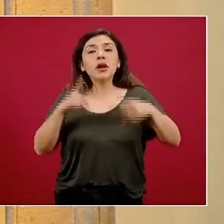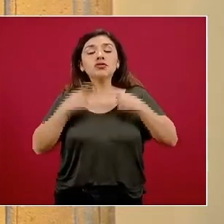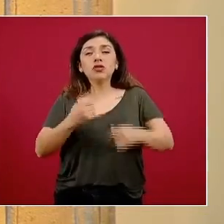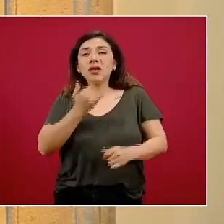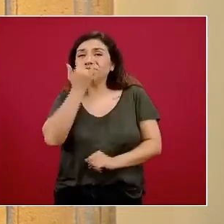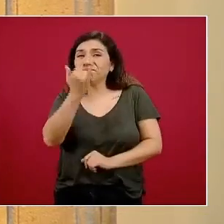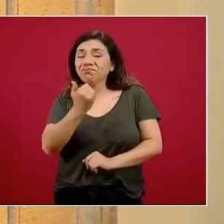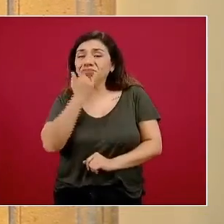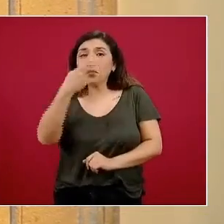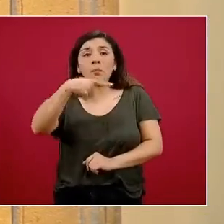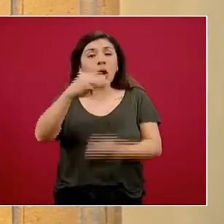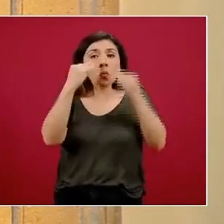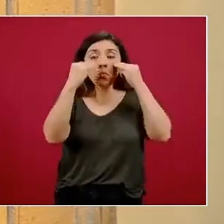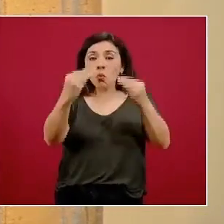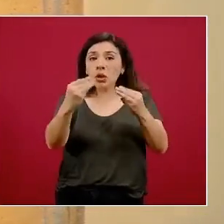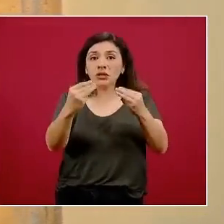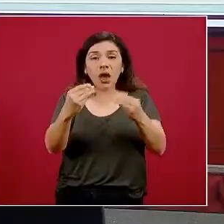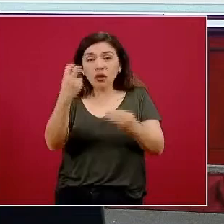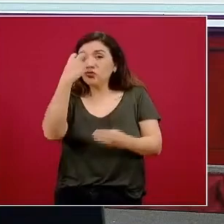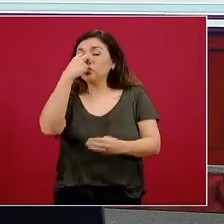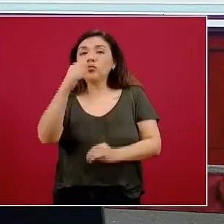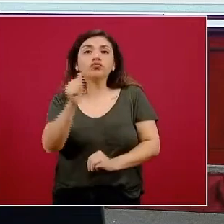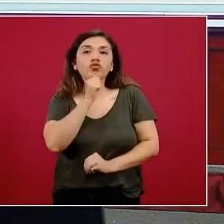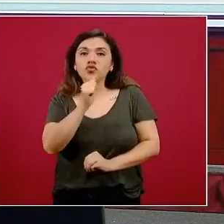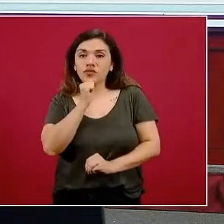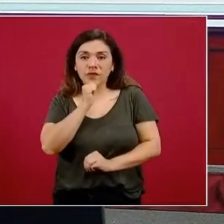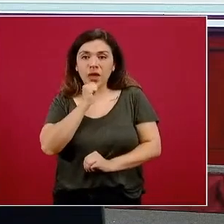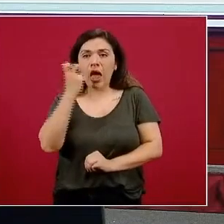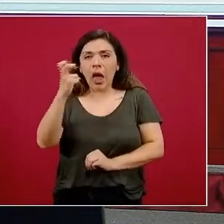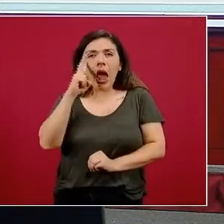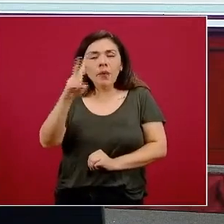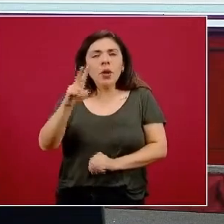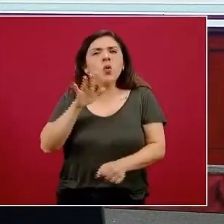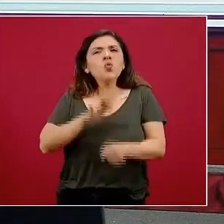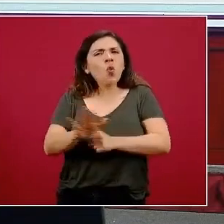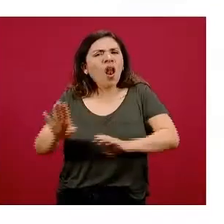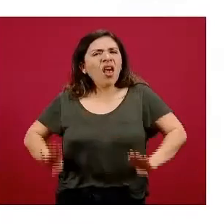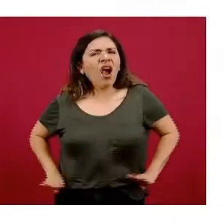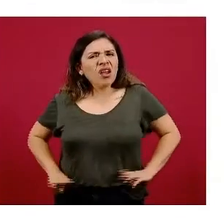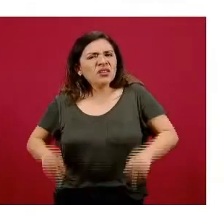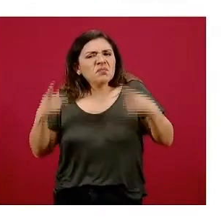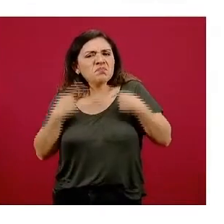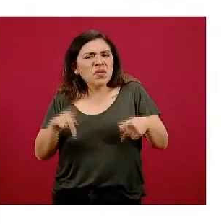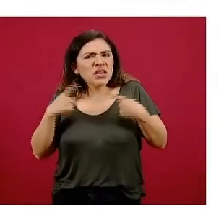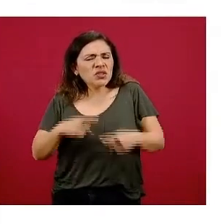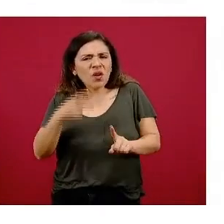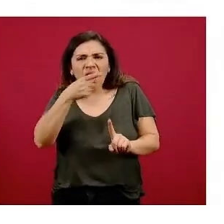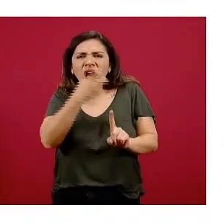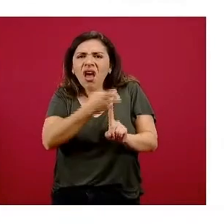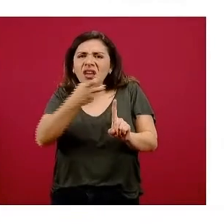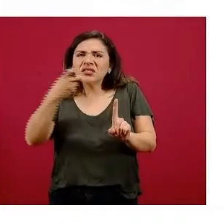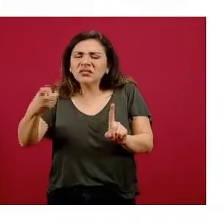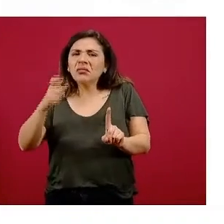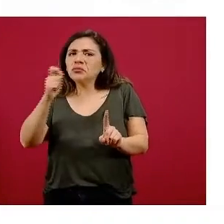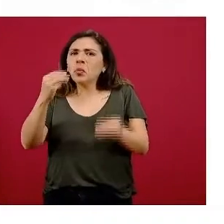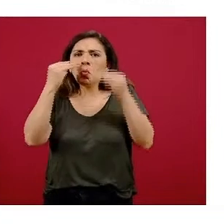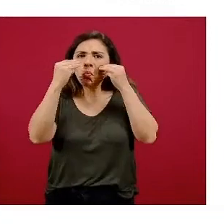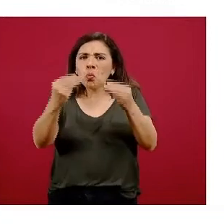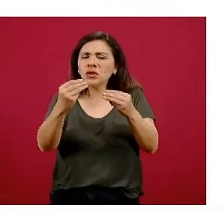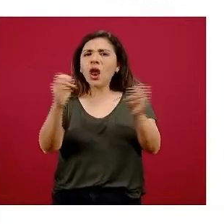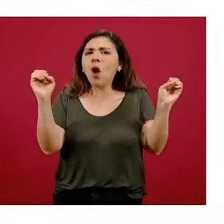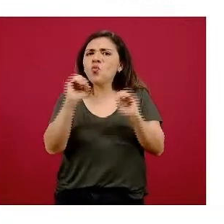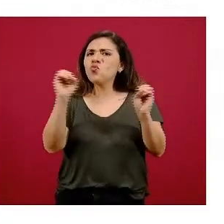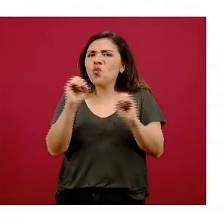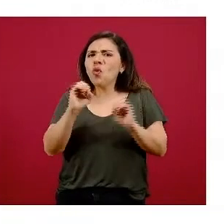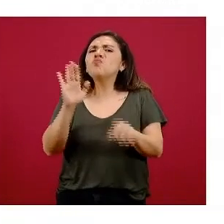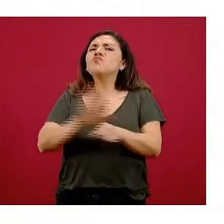muestra, y estamos viendo en dónde o qué tipo de pacientes son estas personas a las cuales no se le tomó una